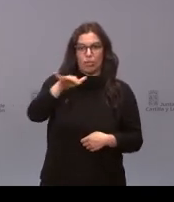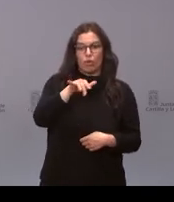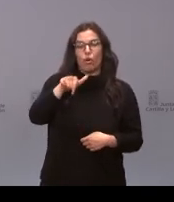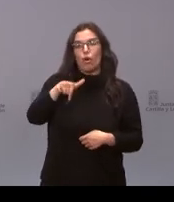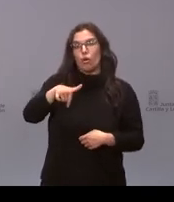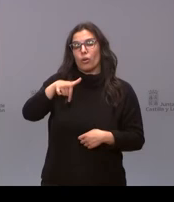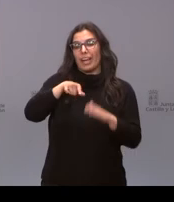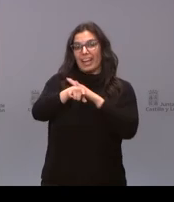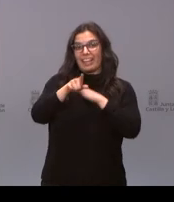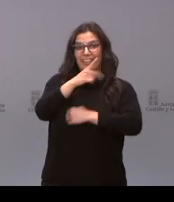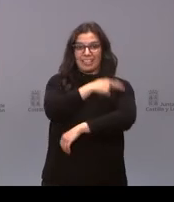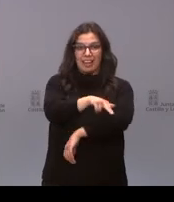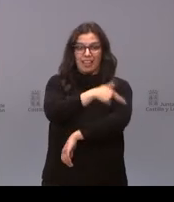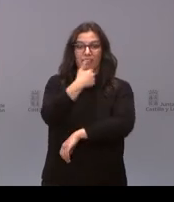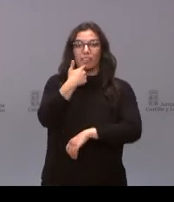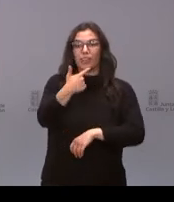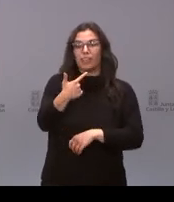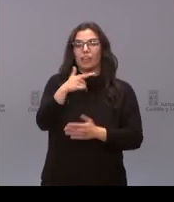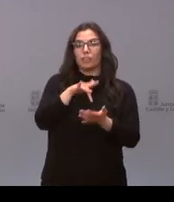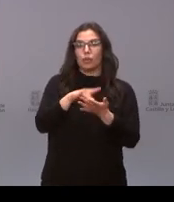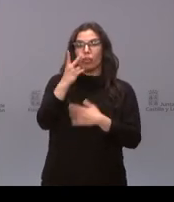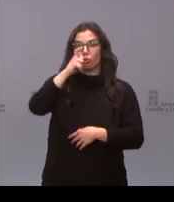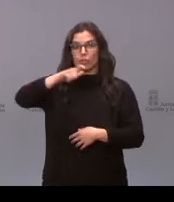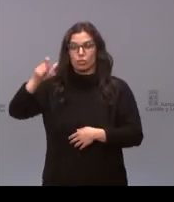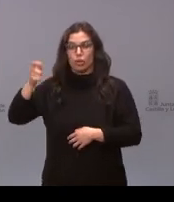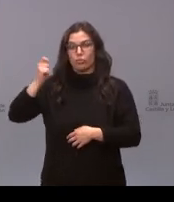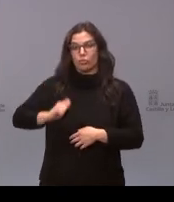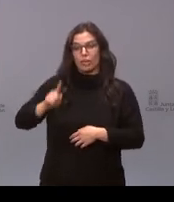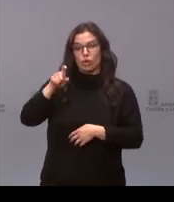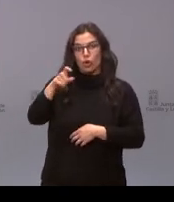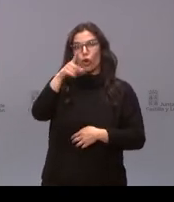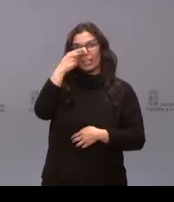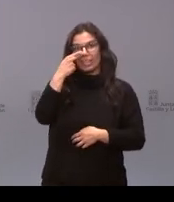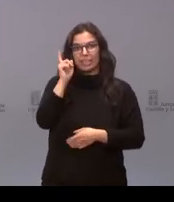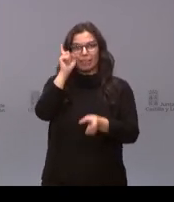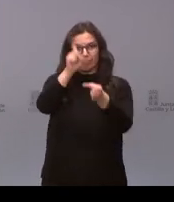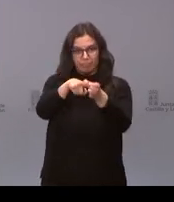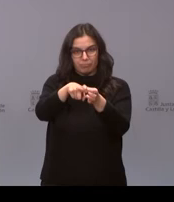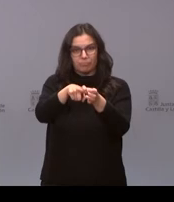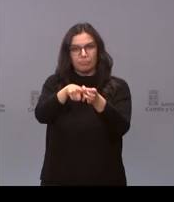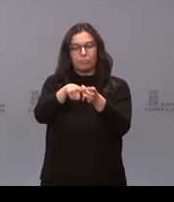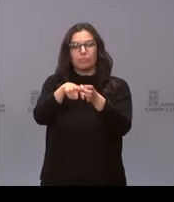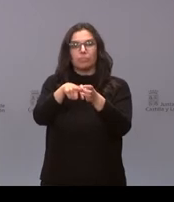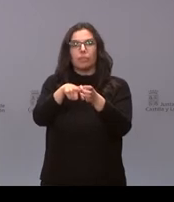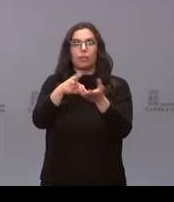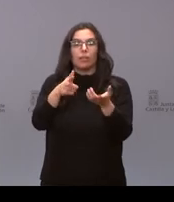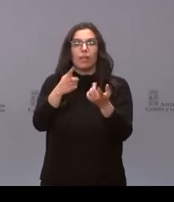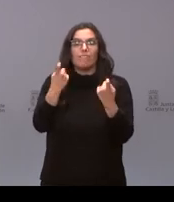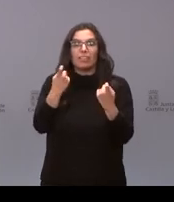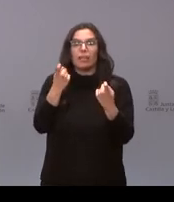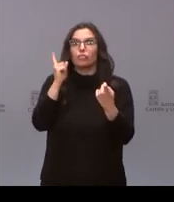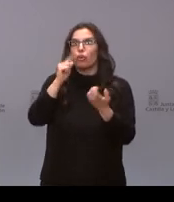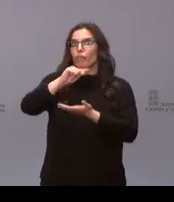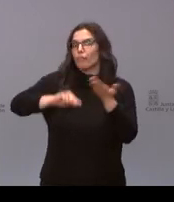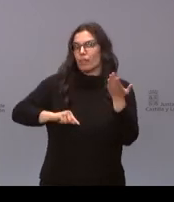gerente del sacyl que hay dos oncólogos e interesados en acudir a alberto y que faltaría firmar el contrato